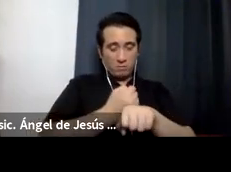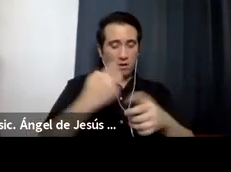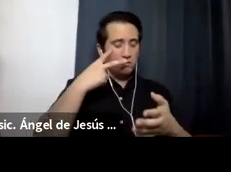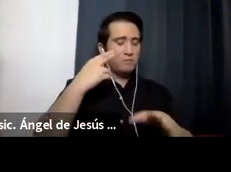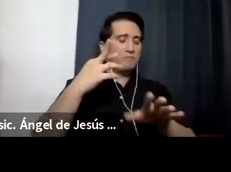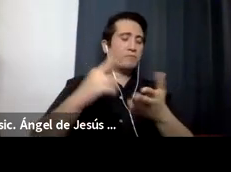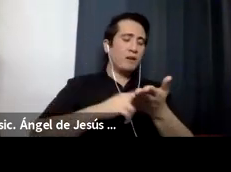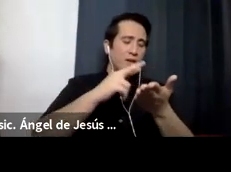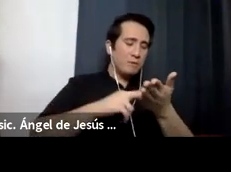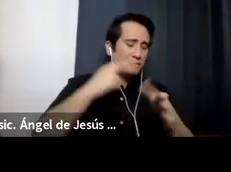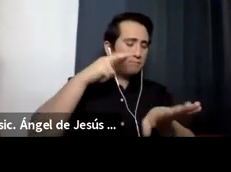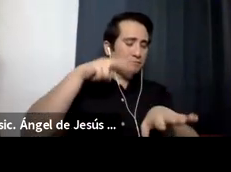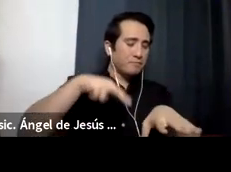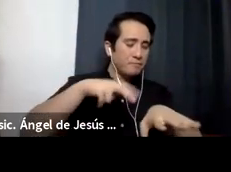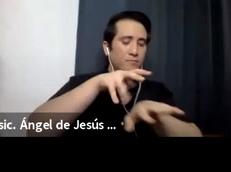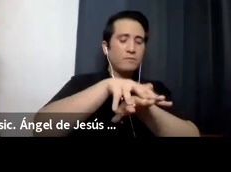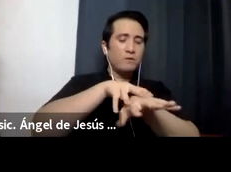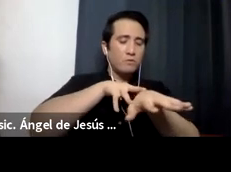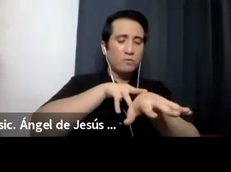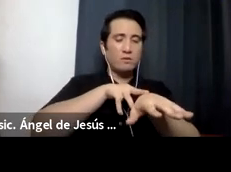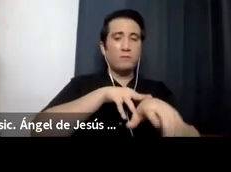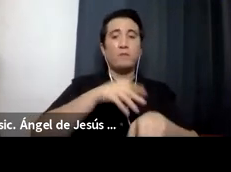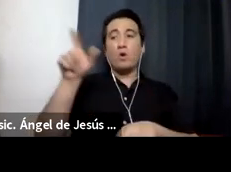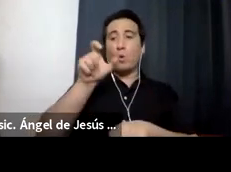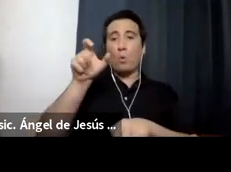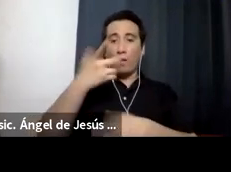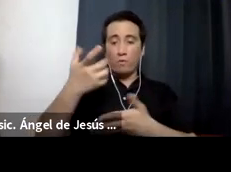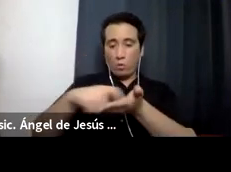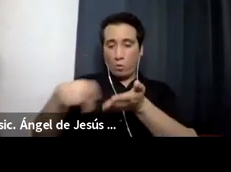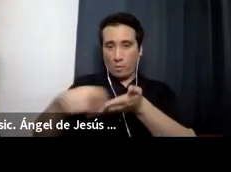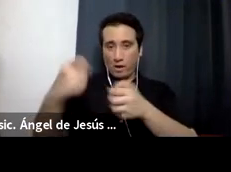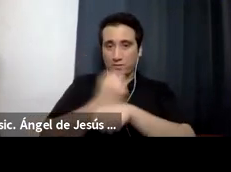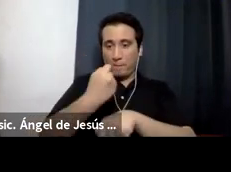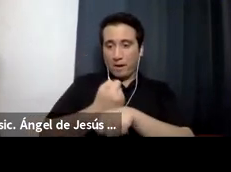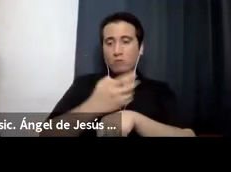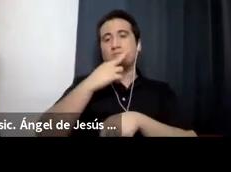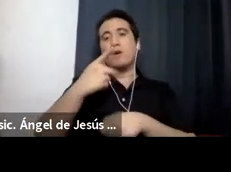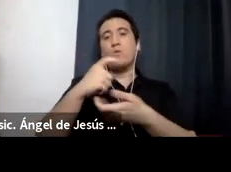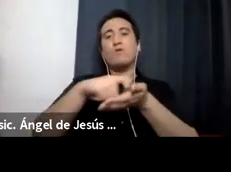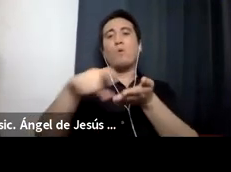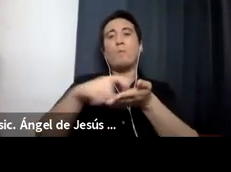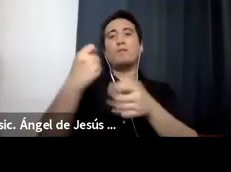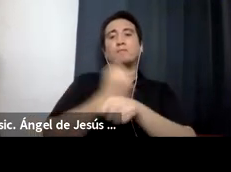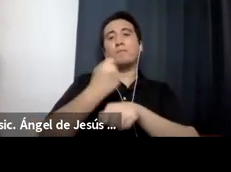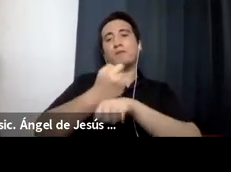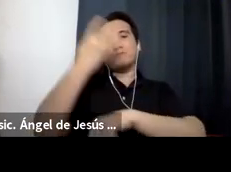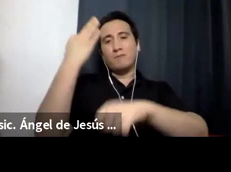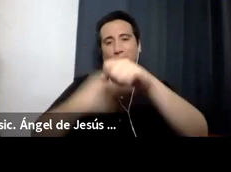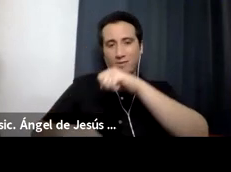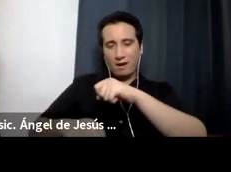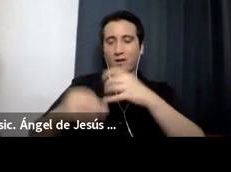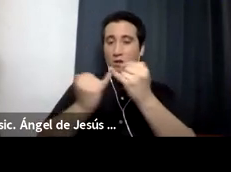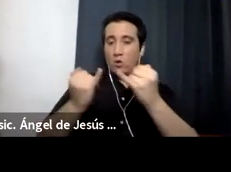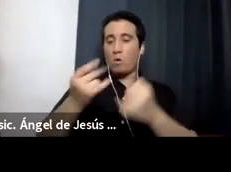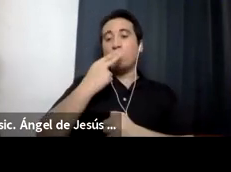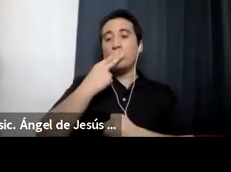Y al comprar zapatos, bueno, lo que ya les comentaba, ¿no? Comprarlos por las tardes, y al utilizar calcetines también tener mucho cuidado